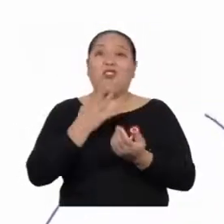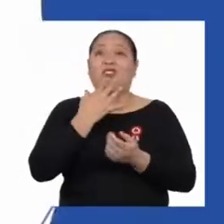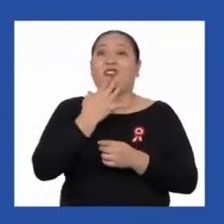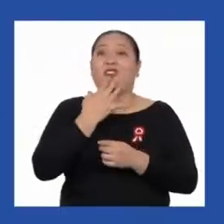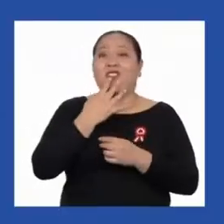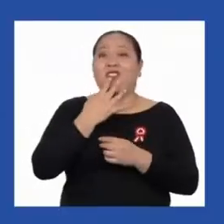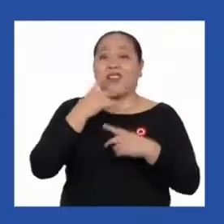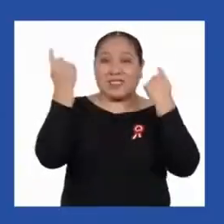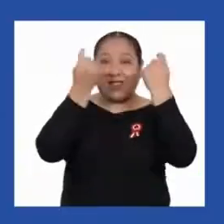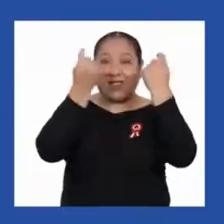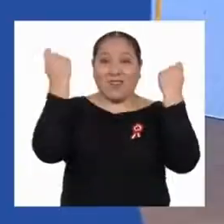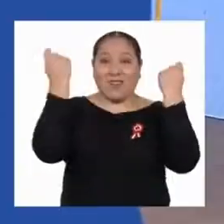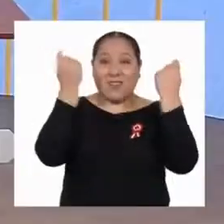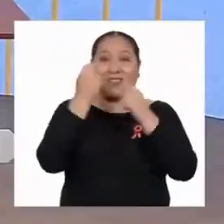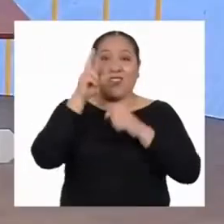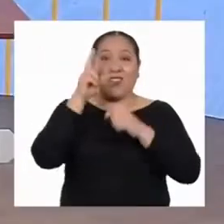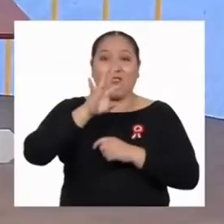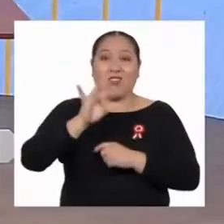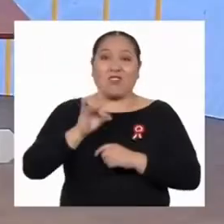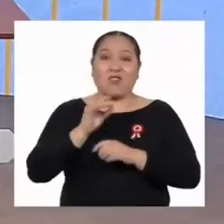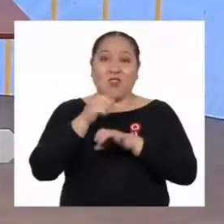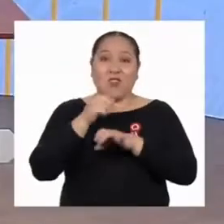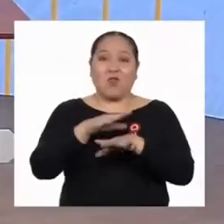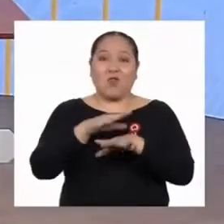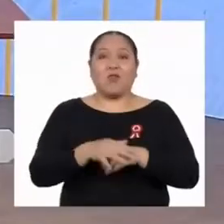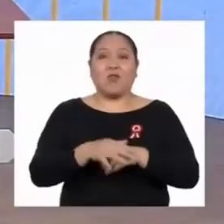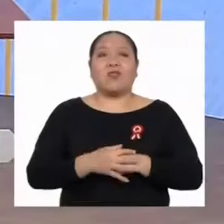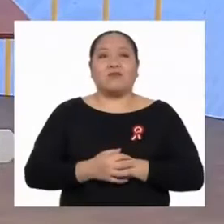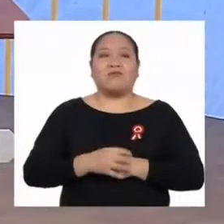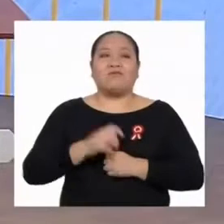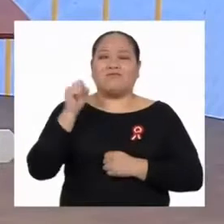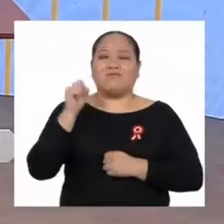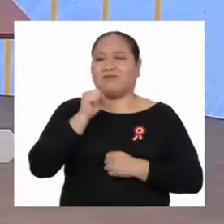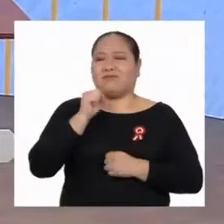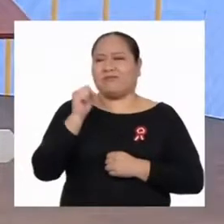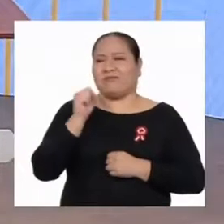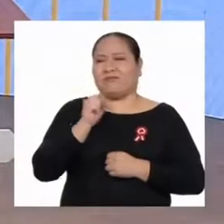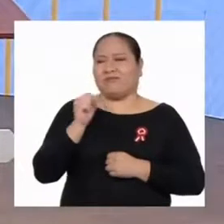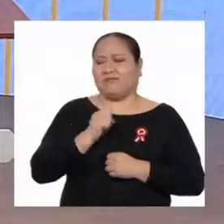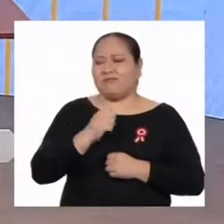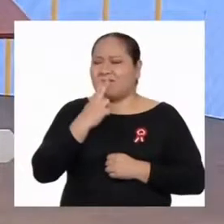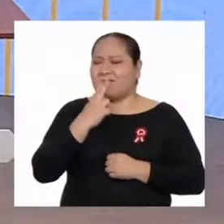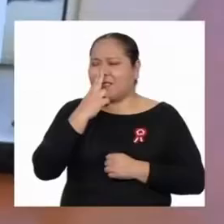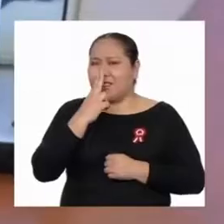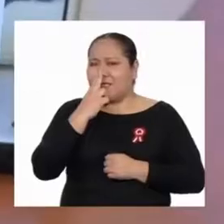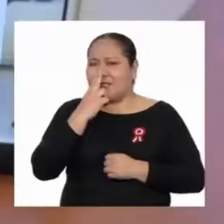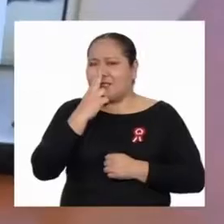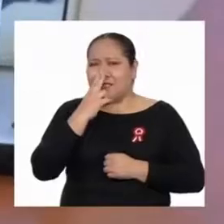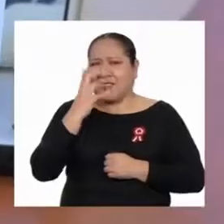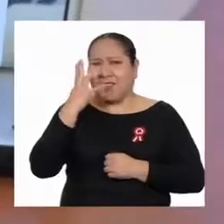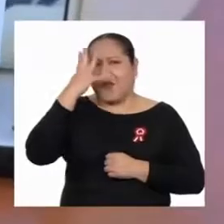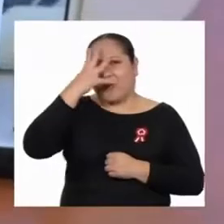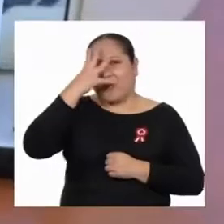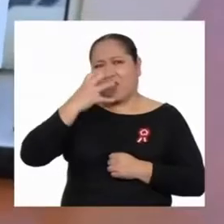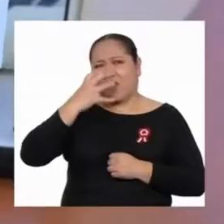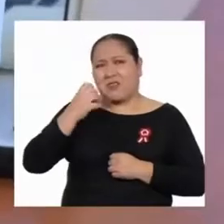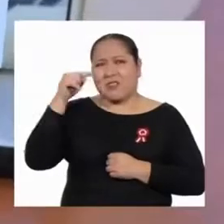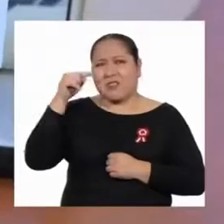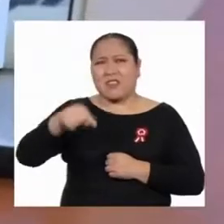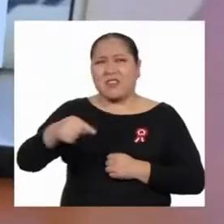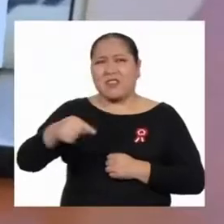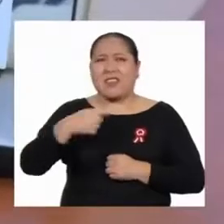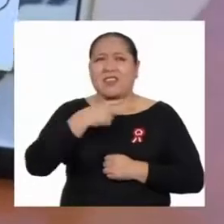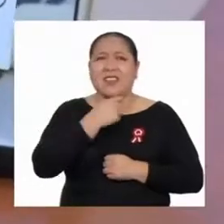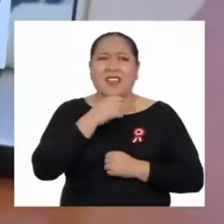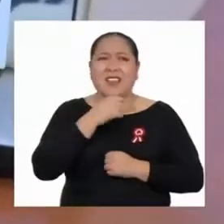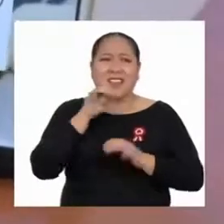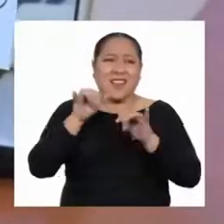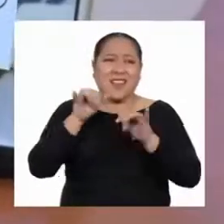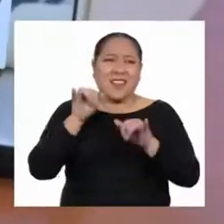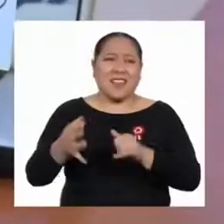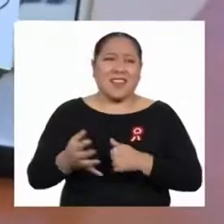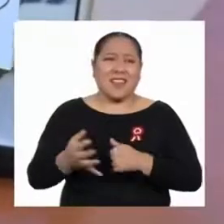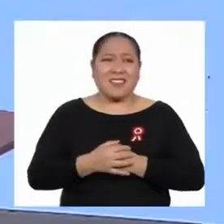patrias. Oh, sí, Tocino, qué bonito te